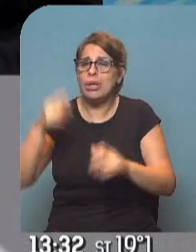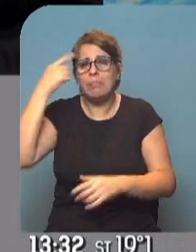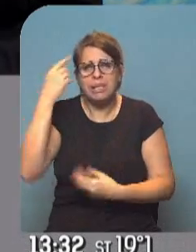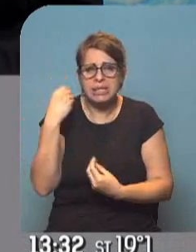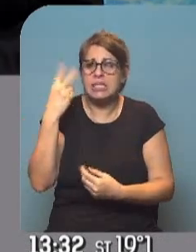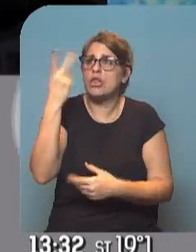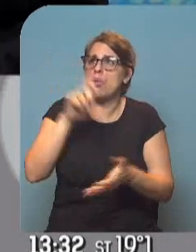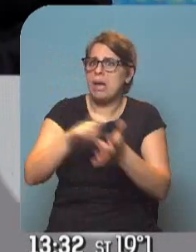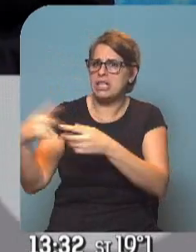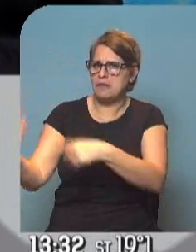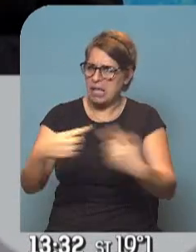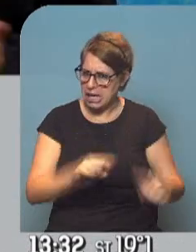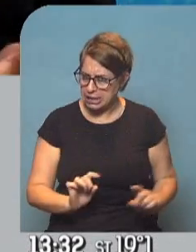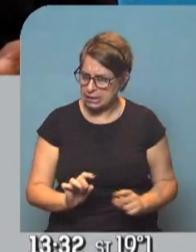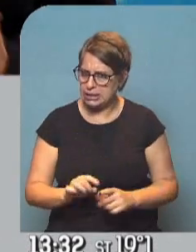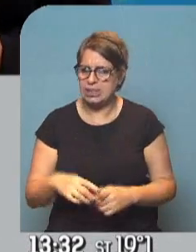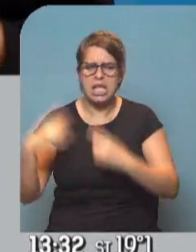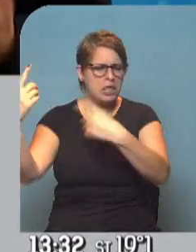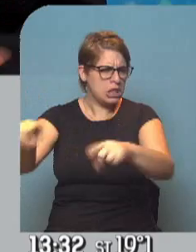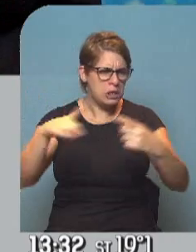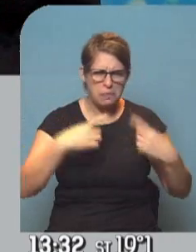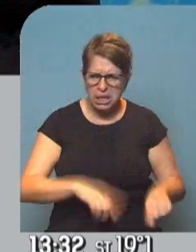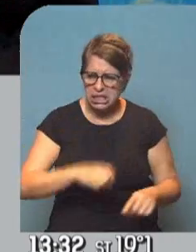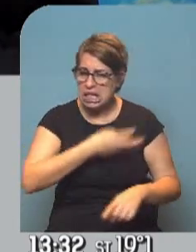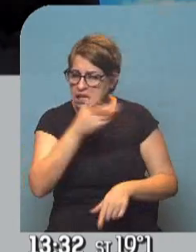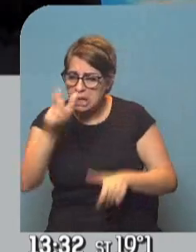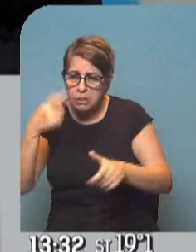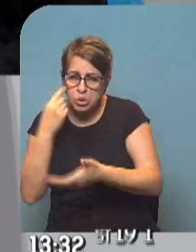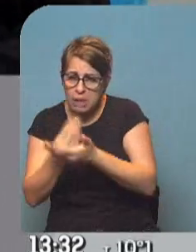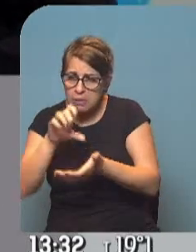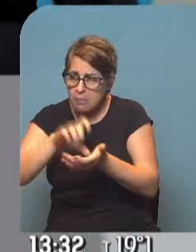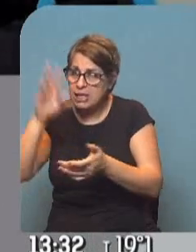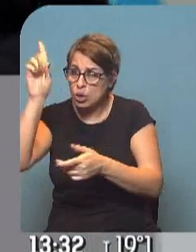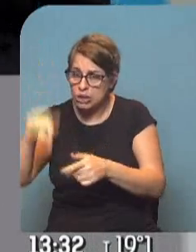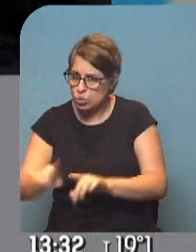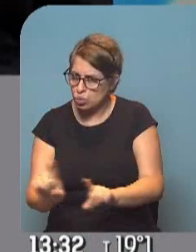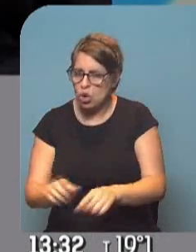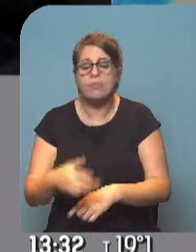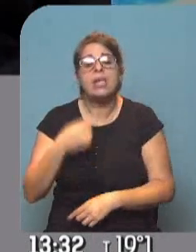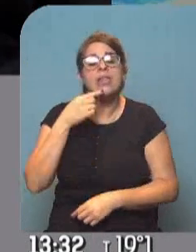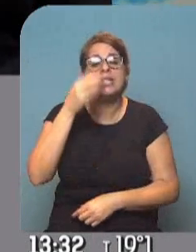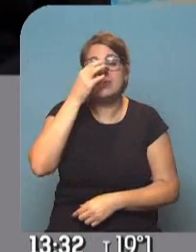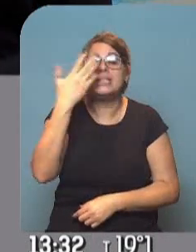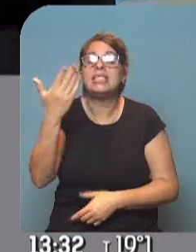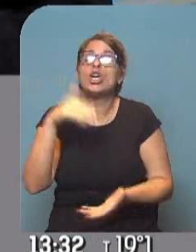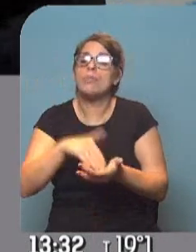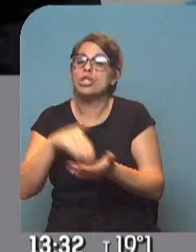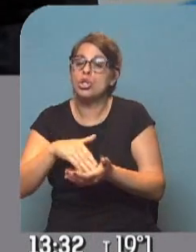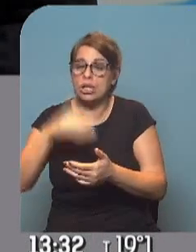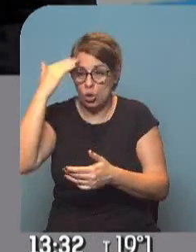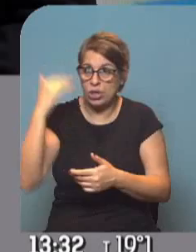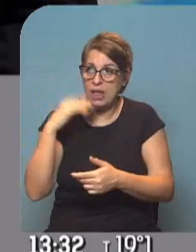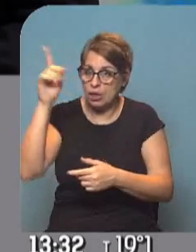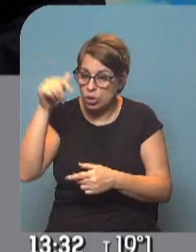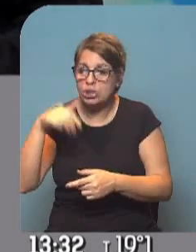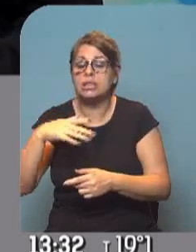dos países. Hay diferencias enormes y no solo en cantidad de población. Estamos hablando de 25 millones de norcoreanos, de 50 millones